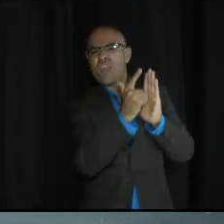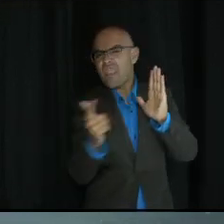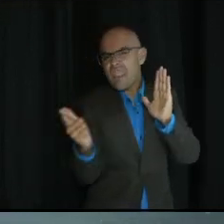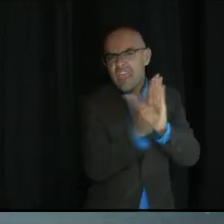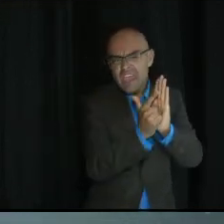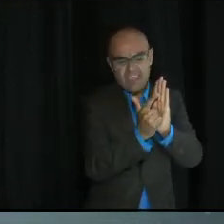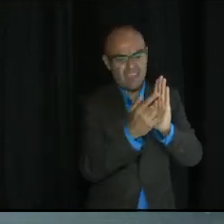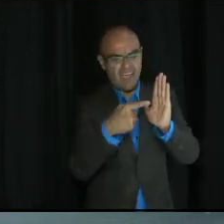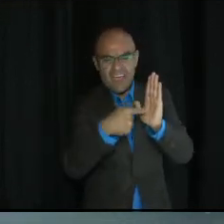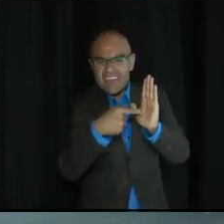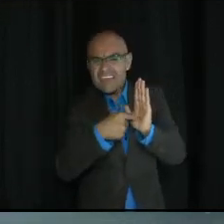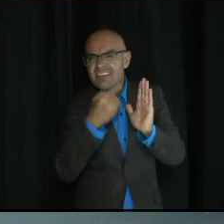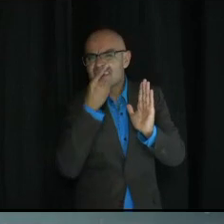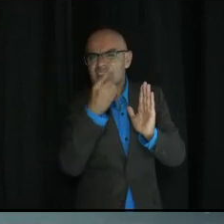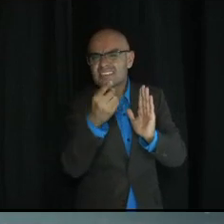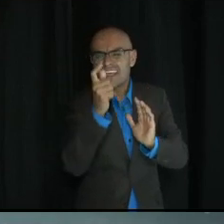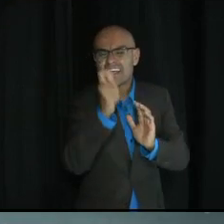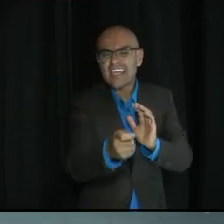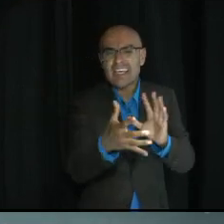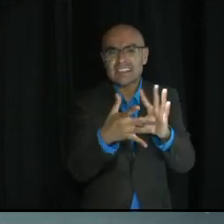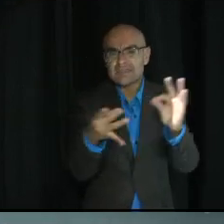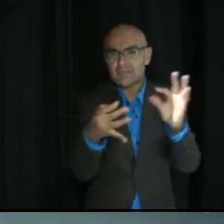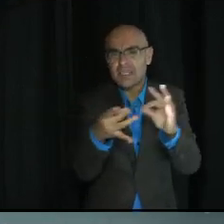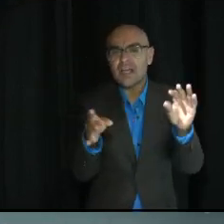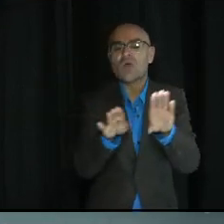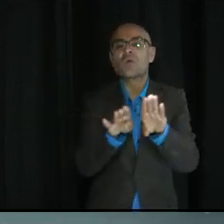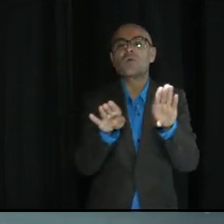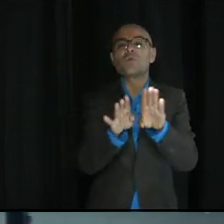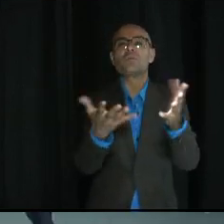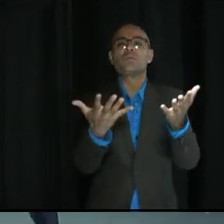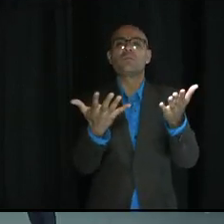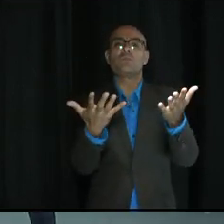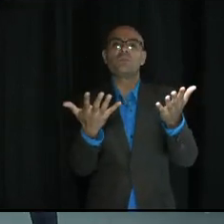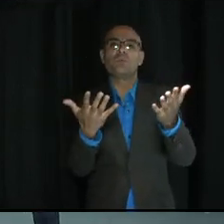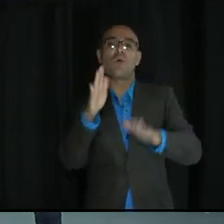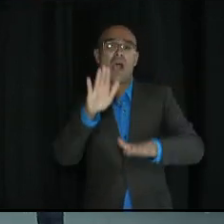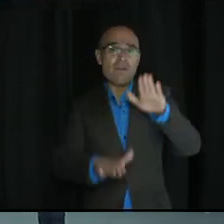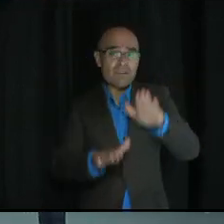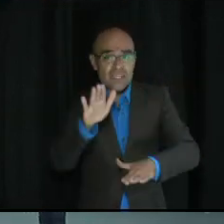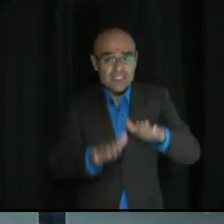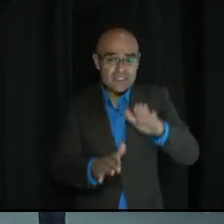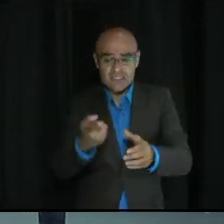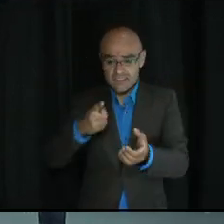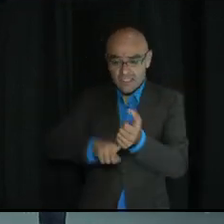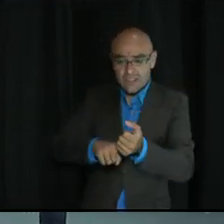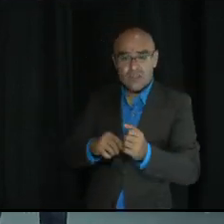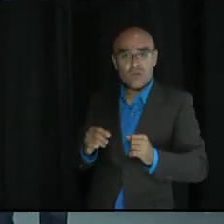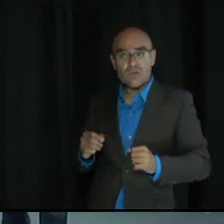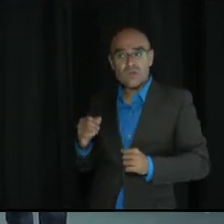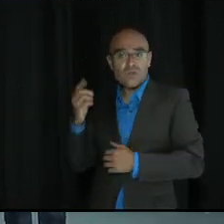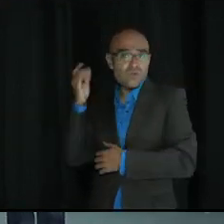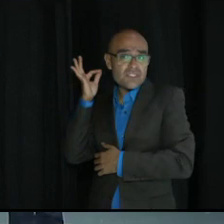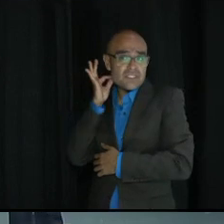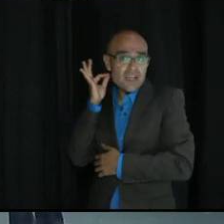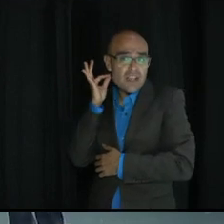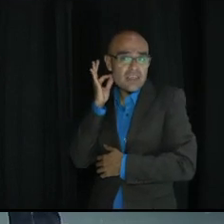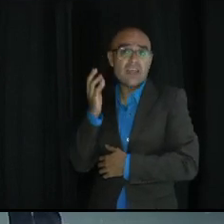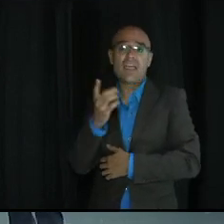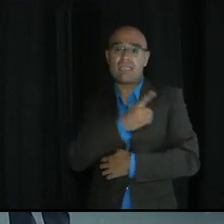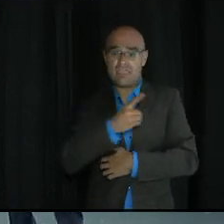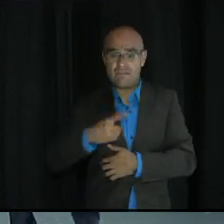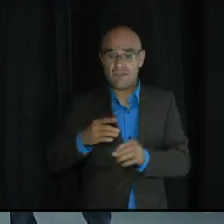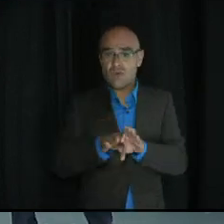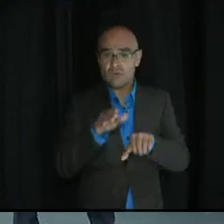algunas obligaciones para el personal que elaboramos dentro de la institución. Dentro de